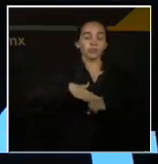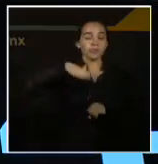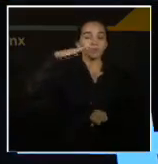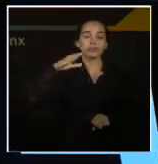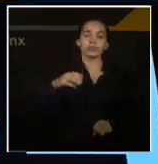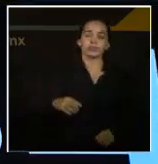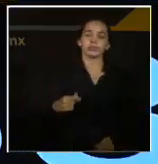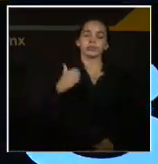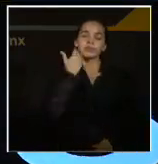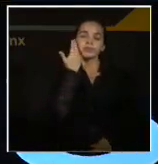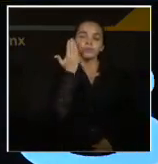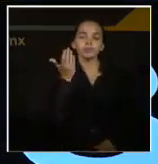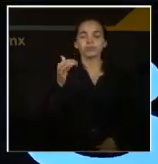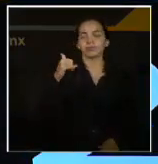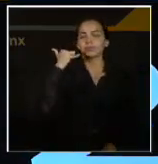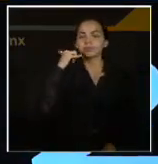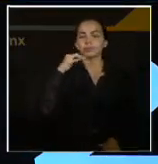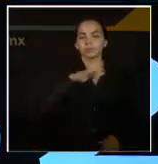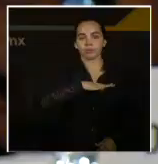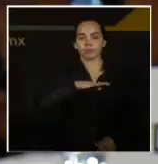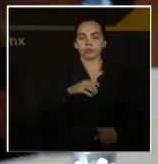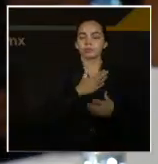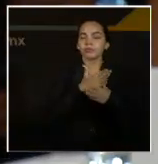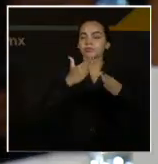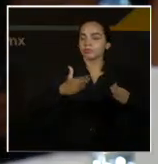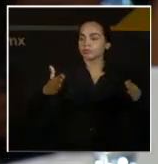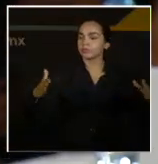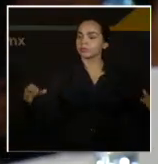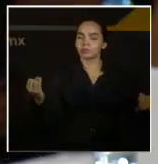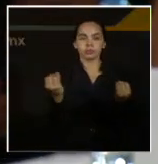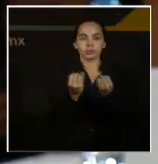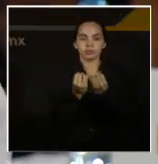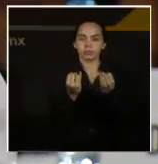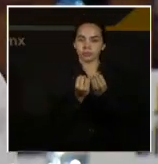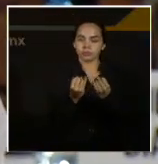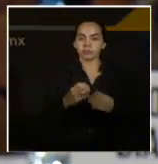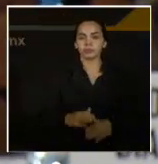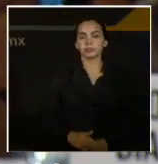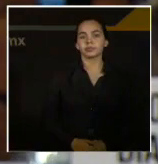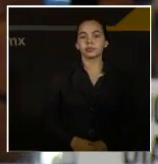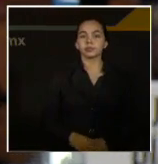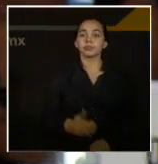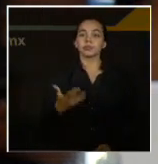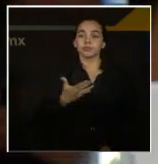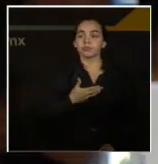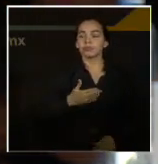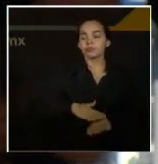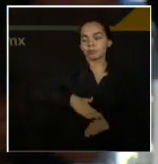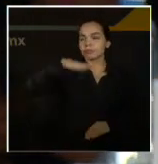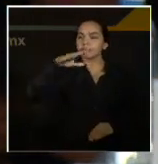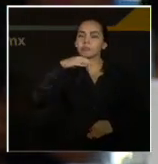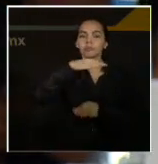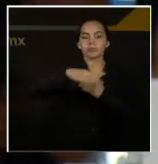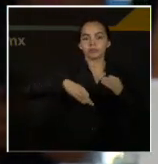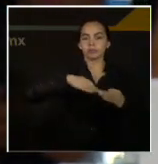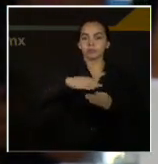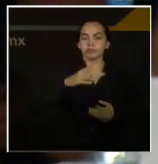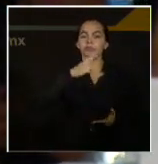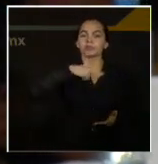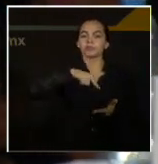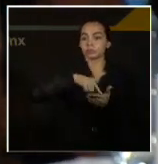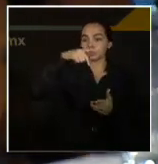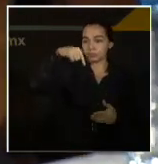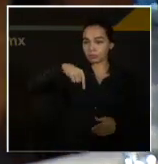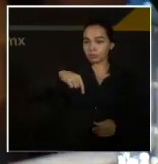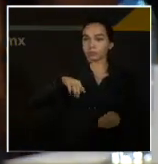que Yucatán pueda crecer parejo. Y para crecer parejo, tenemos que impulsar a todos los sectores de la